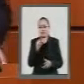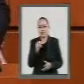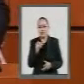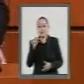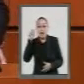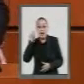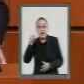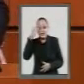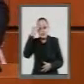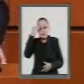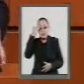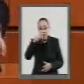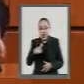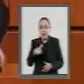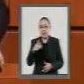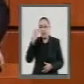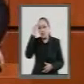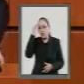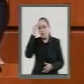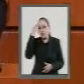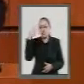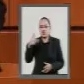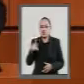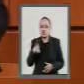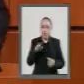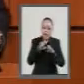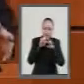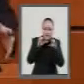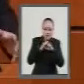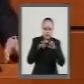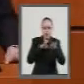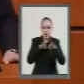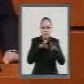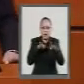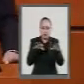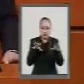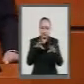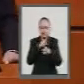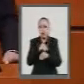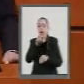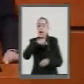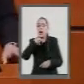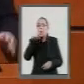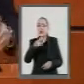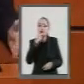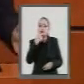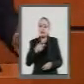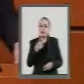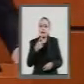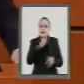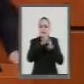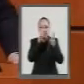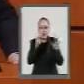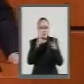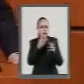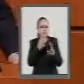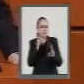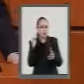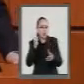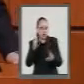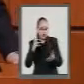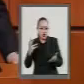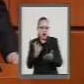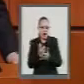conocía, su equipo de transición lo destacó como un tema a partir de que ganó